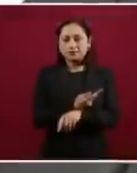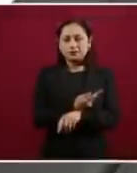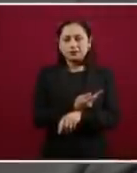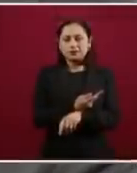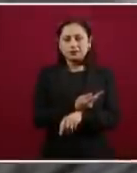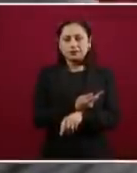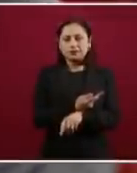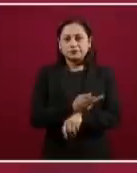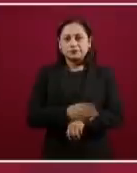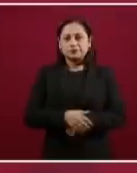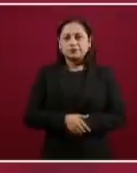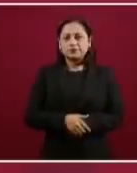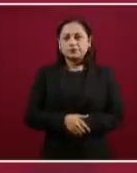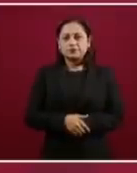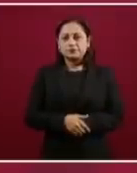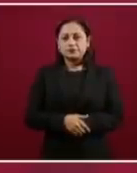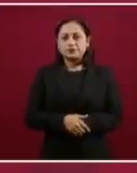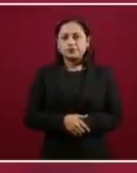se